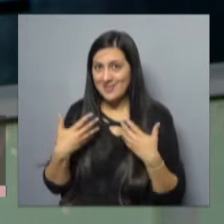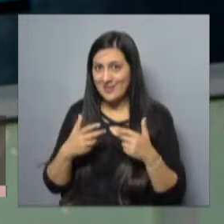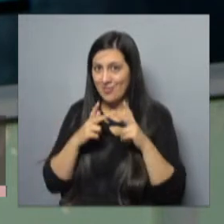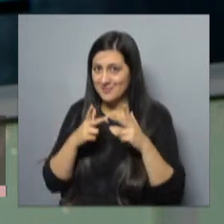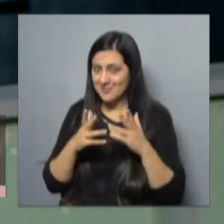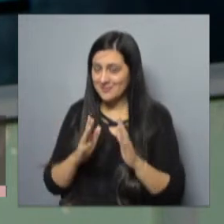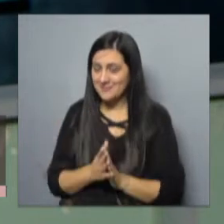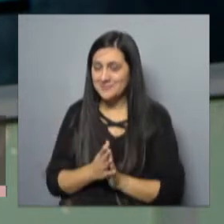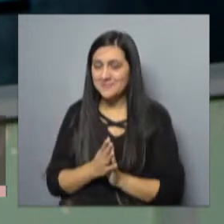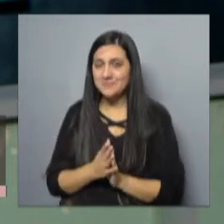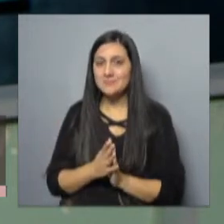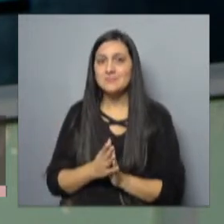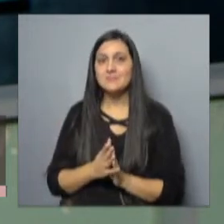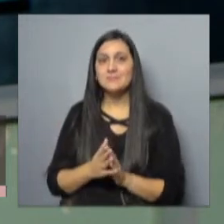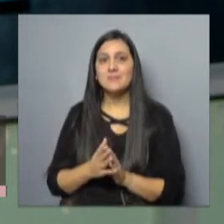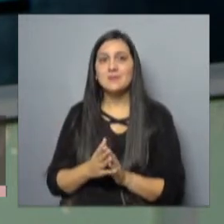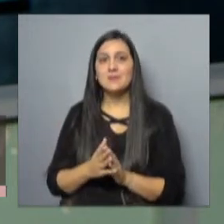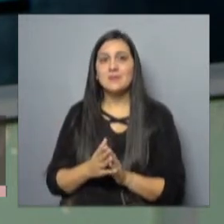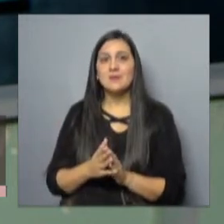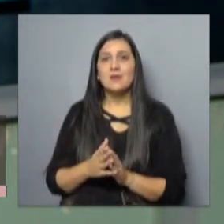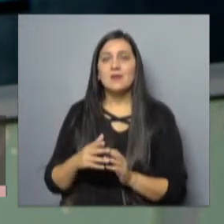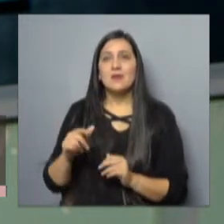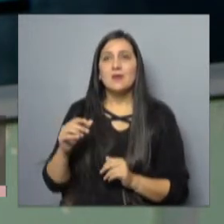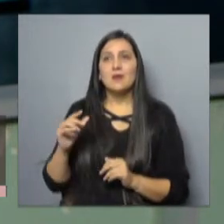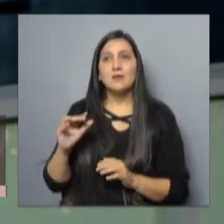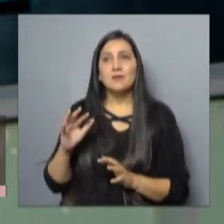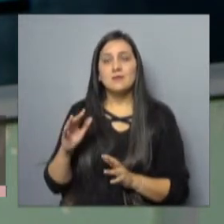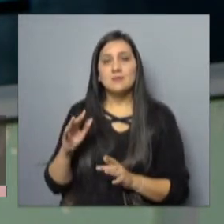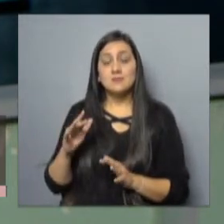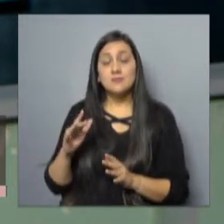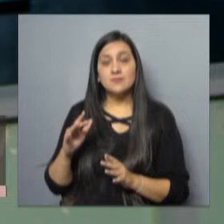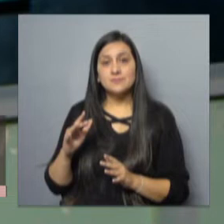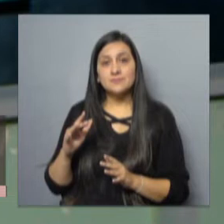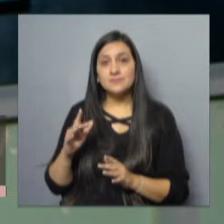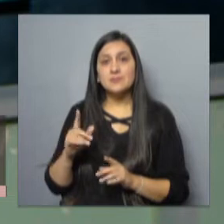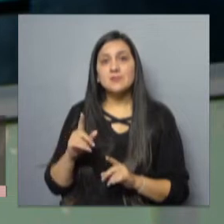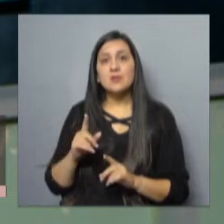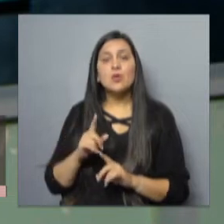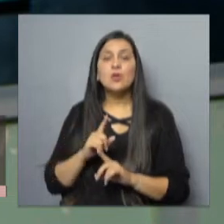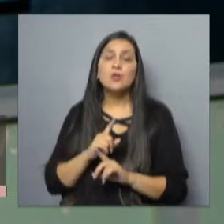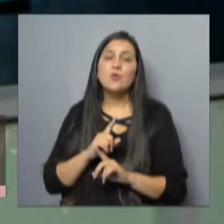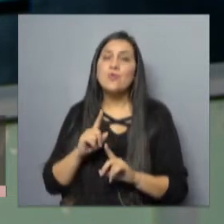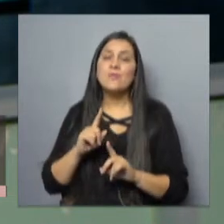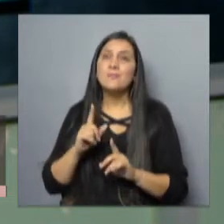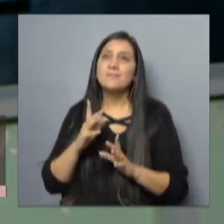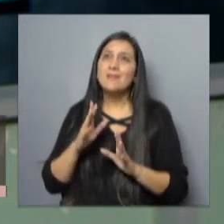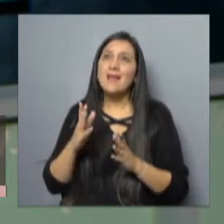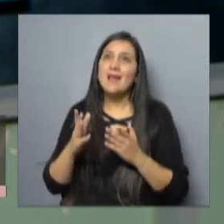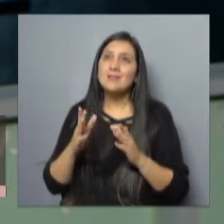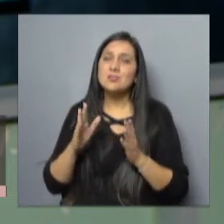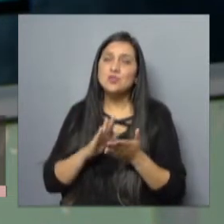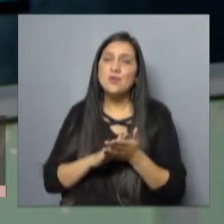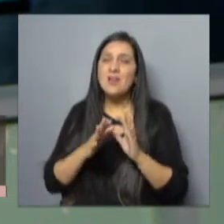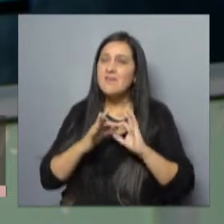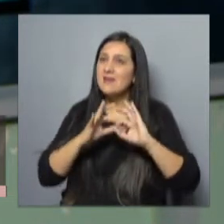esto qué hace a la lo que es no ya tanto la libertad de expresión